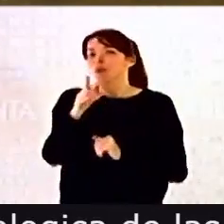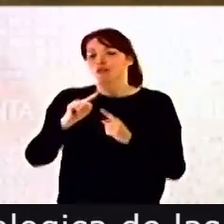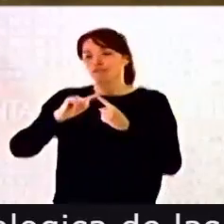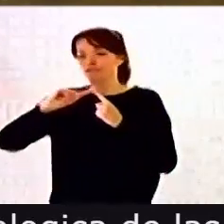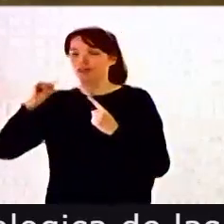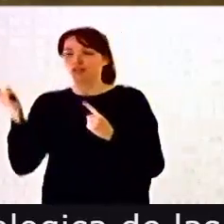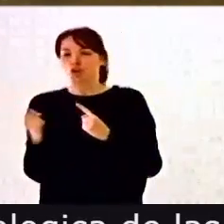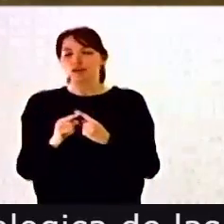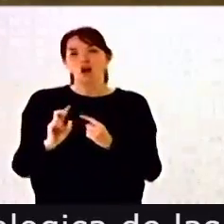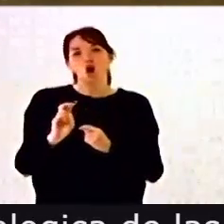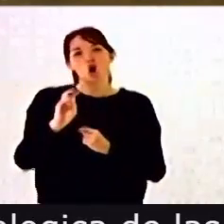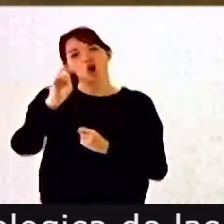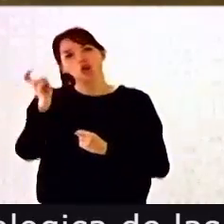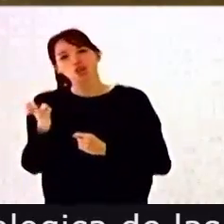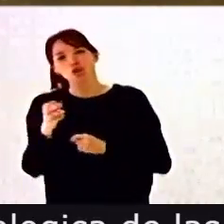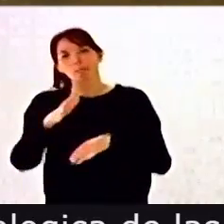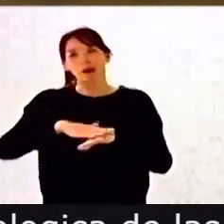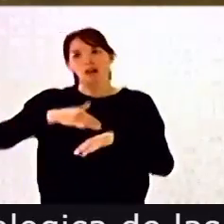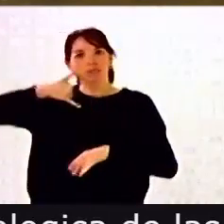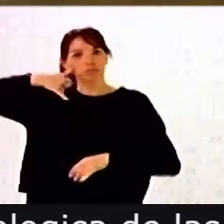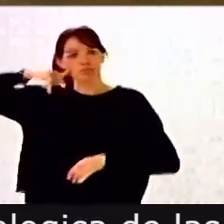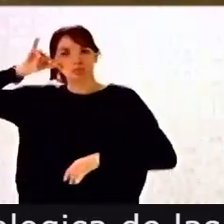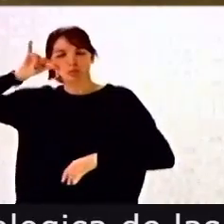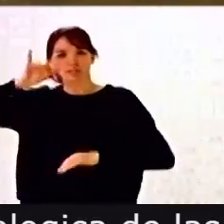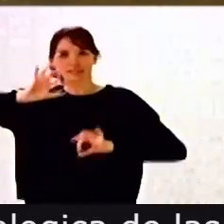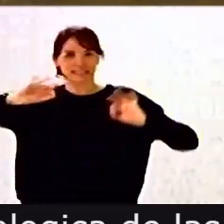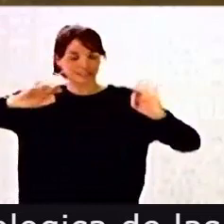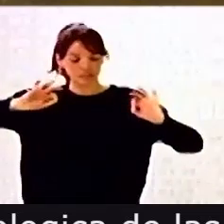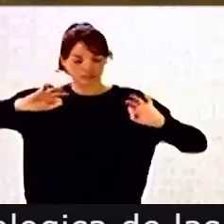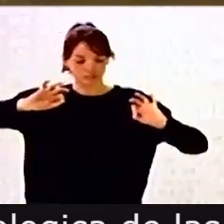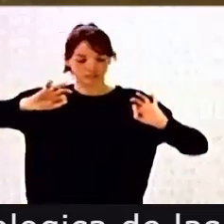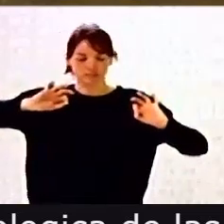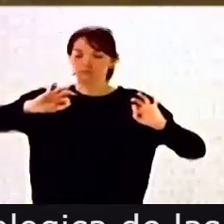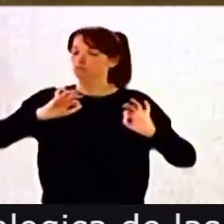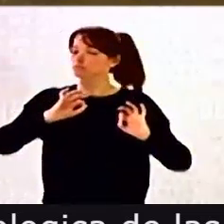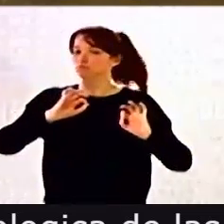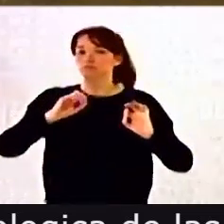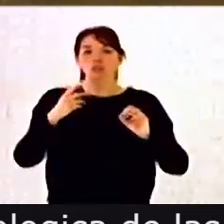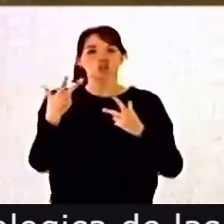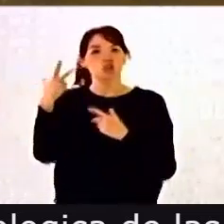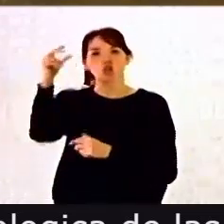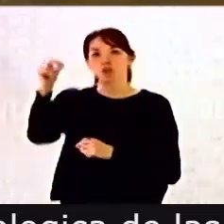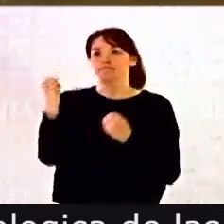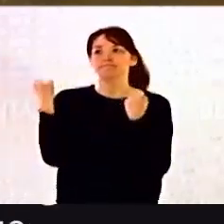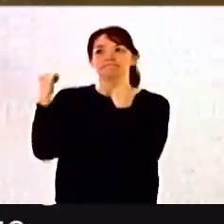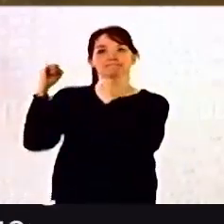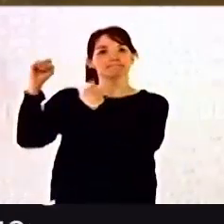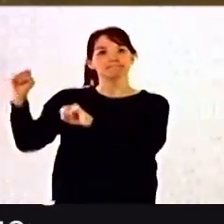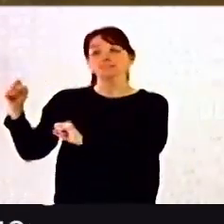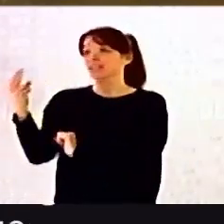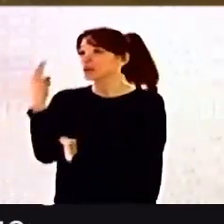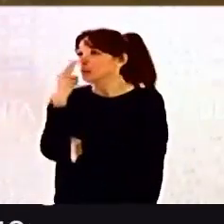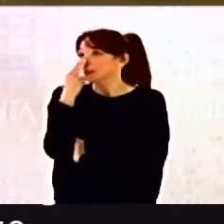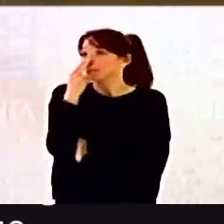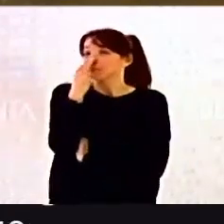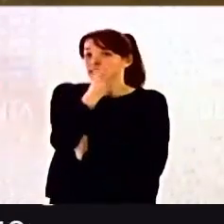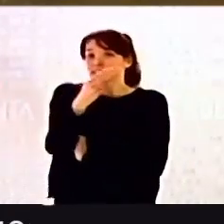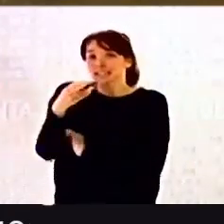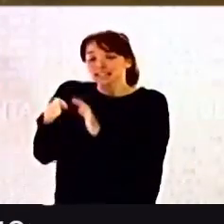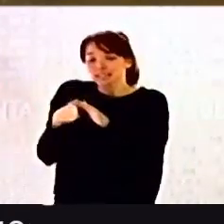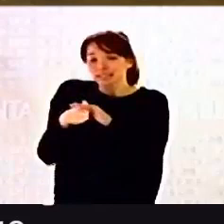factores de riesgo epidemiológico, no vamos a permitir las visitas ni siquiera en los